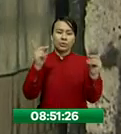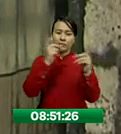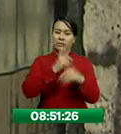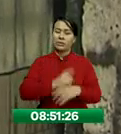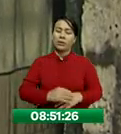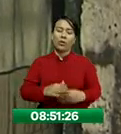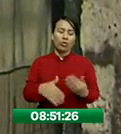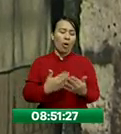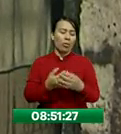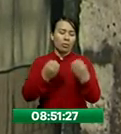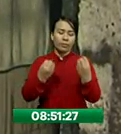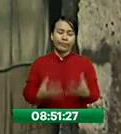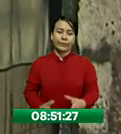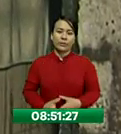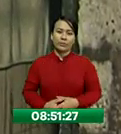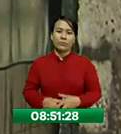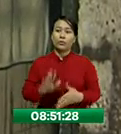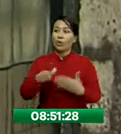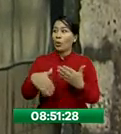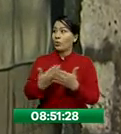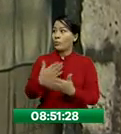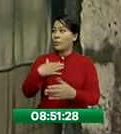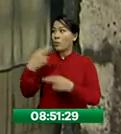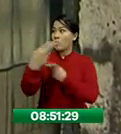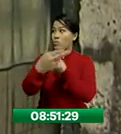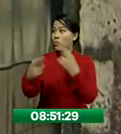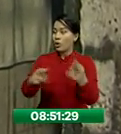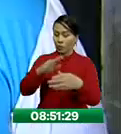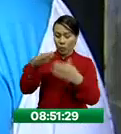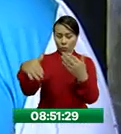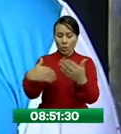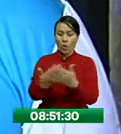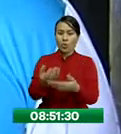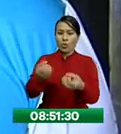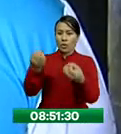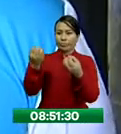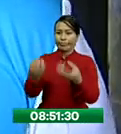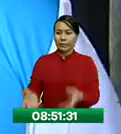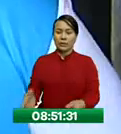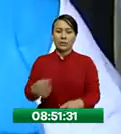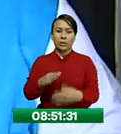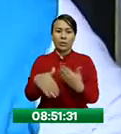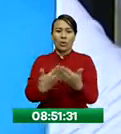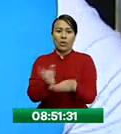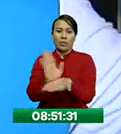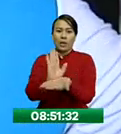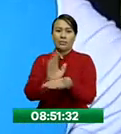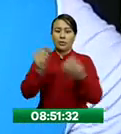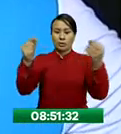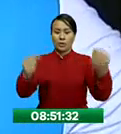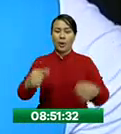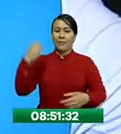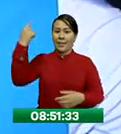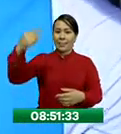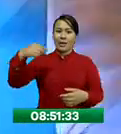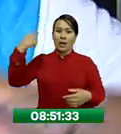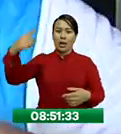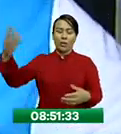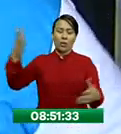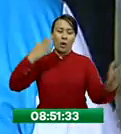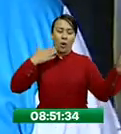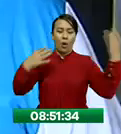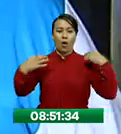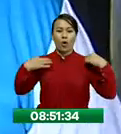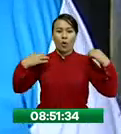todo. Todo lo que teníamos en el cuarto, lo que es de mi hermano, todo se le quemó. Su televisor, ventilador, cómodas, la ropa,